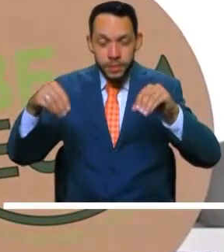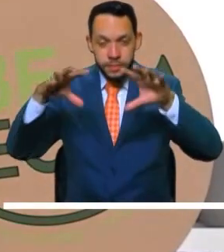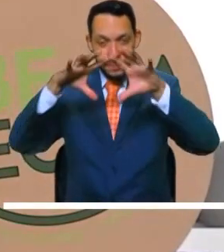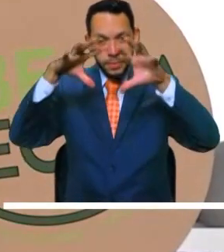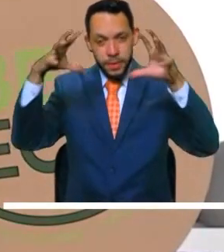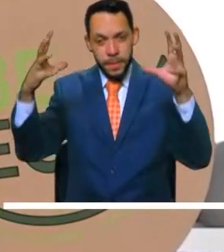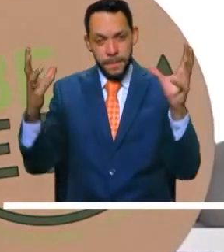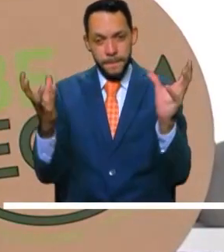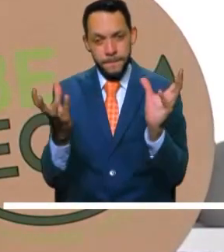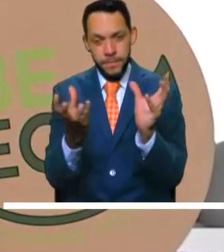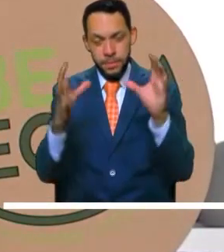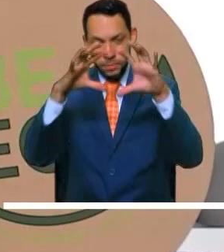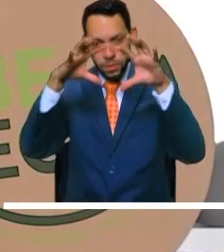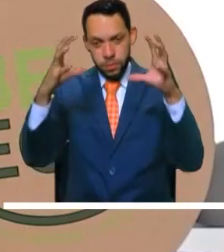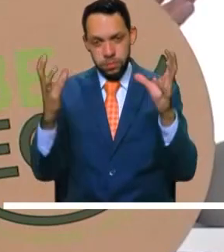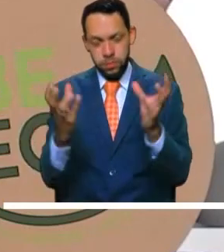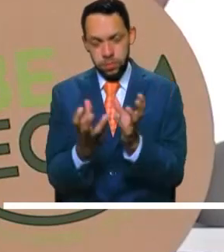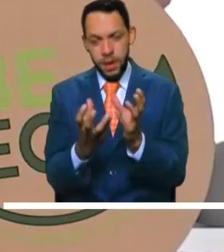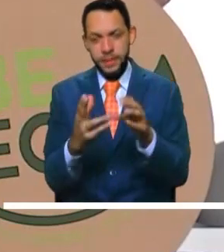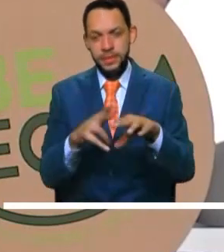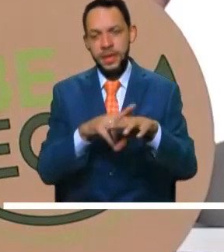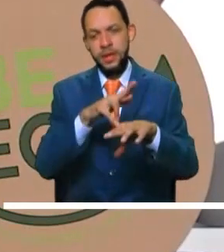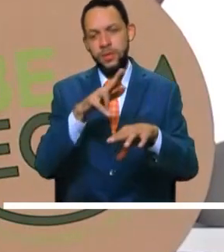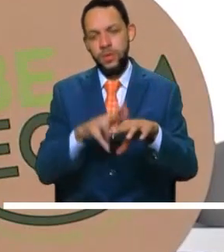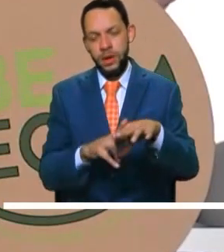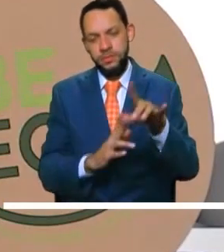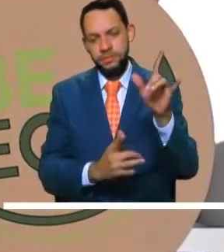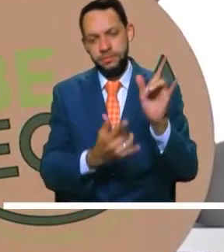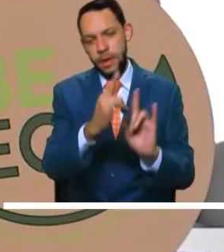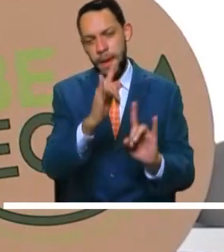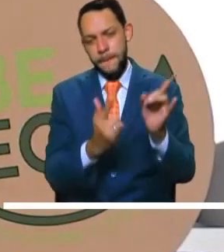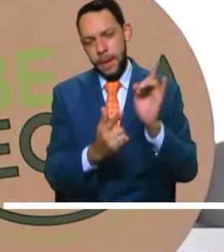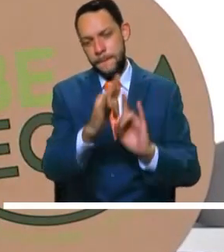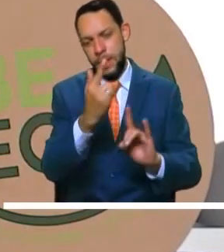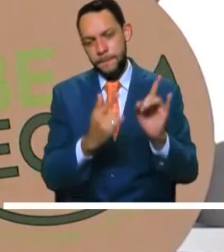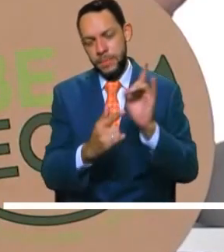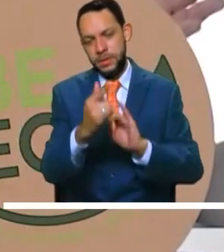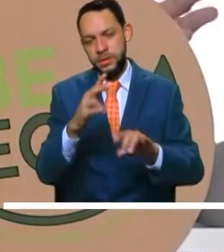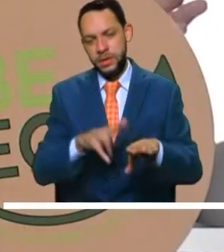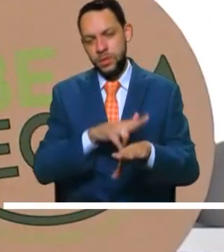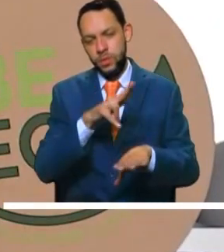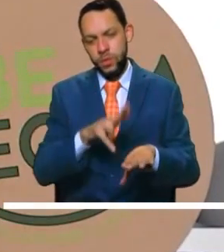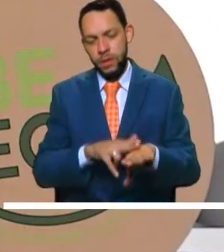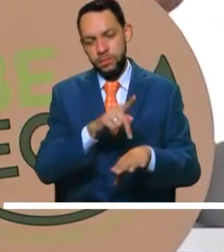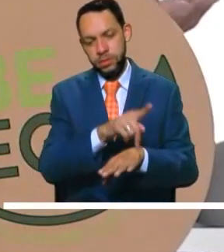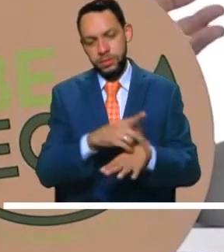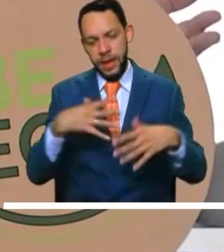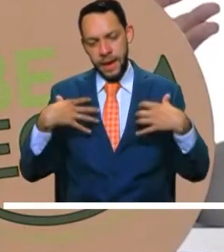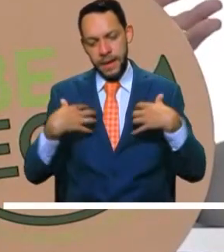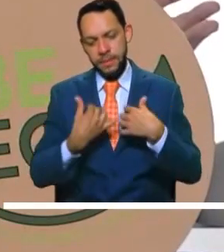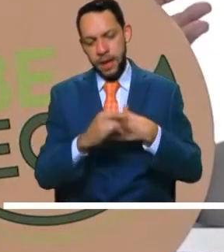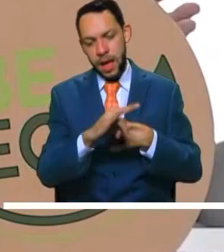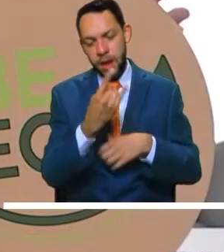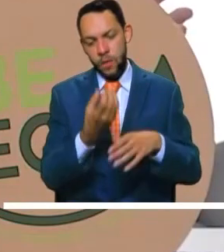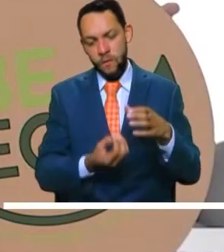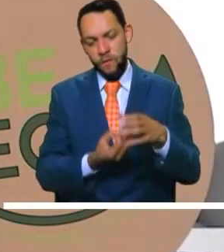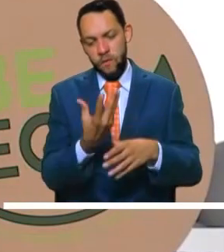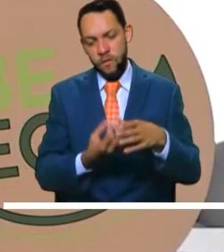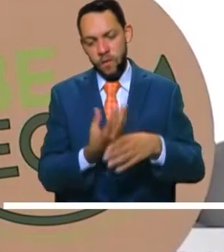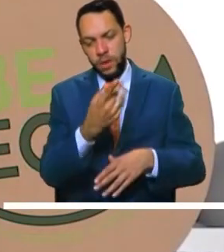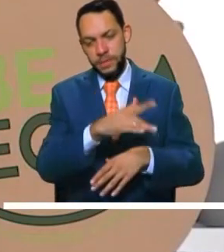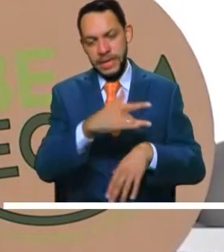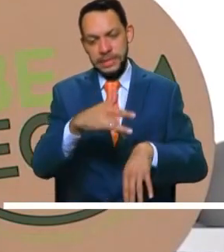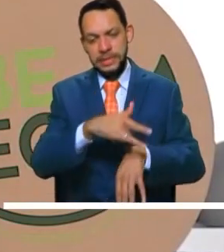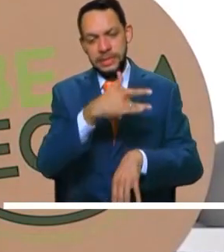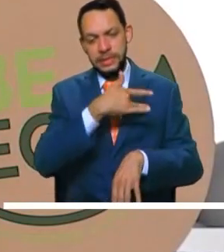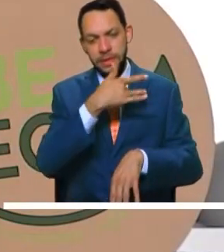un organismo vivo, ya sabemos, hasta en el colegio nos han enseñado desde pequeños que la tierra es un organismo vivo, que las plantas sienten, ¿sí? Que